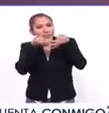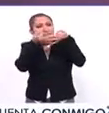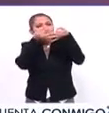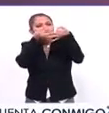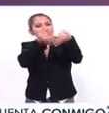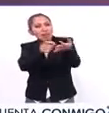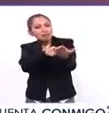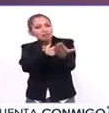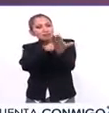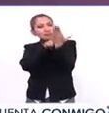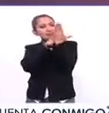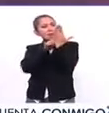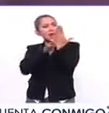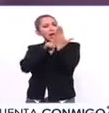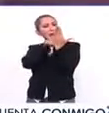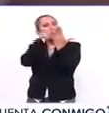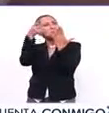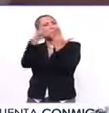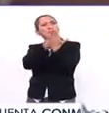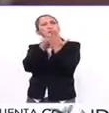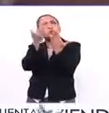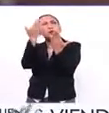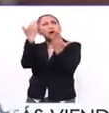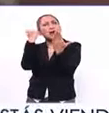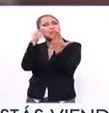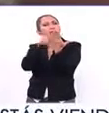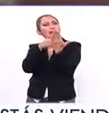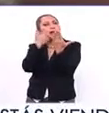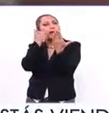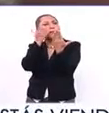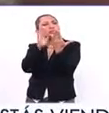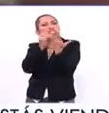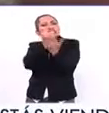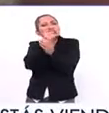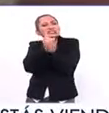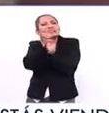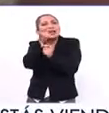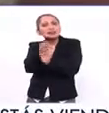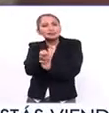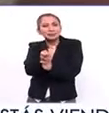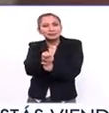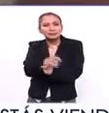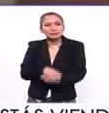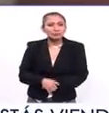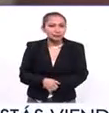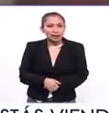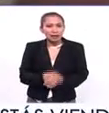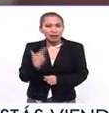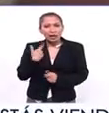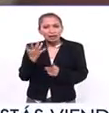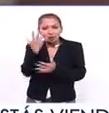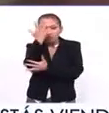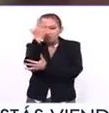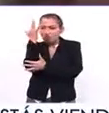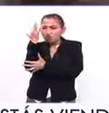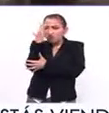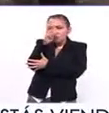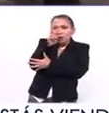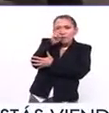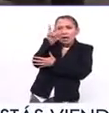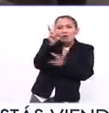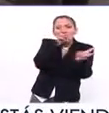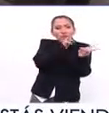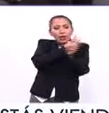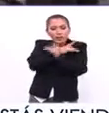la revelación de que algo ocurrió allí y deseamos indagar también. La maleza como un campo donde sentir